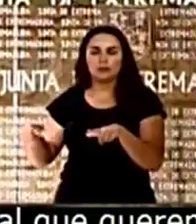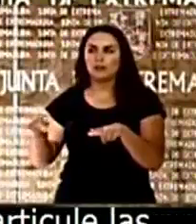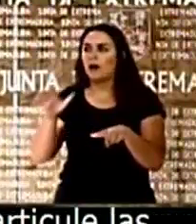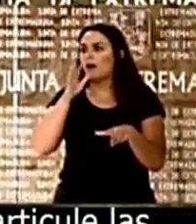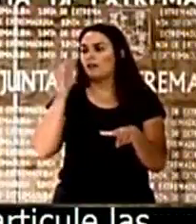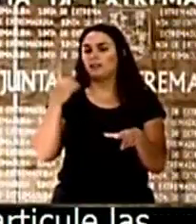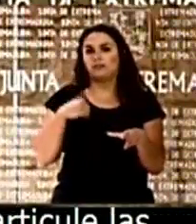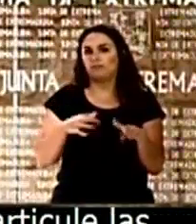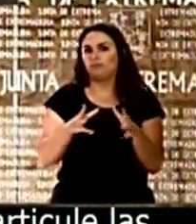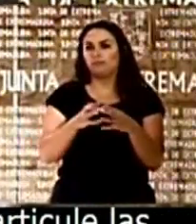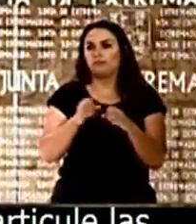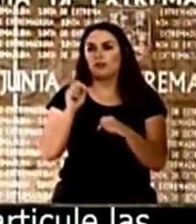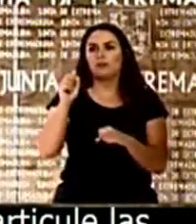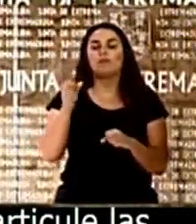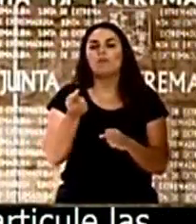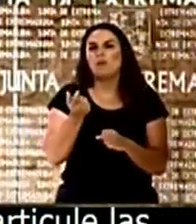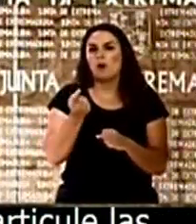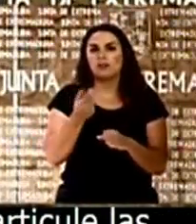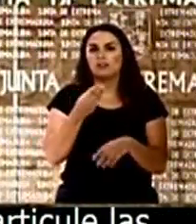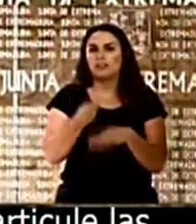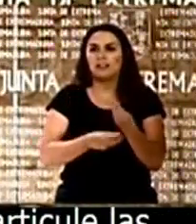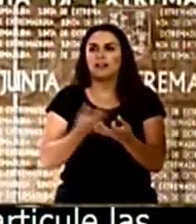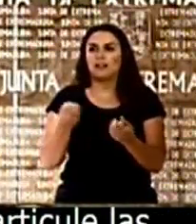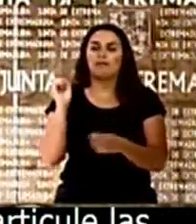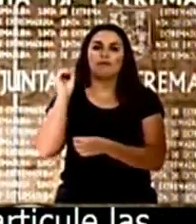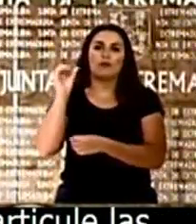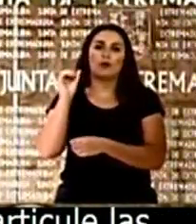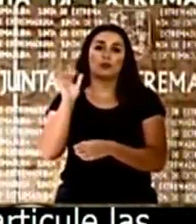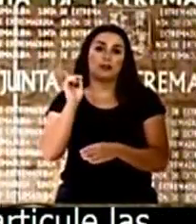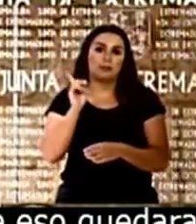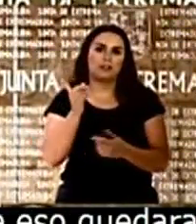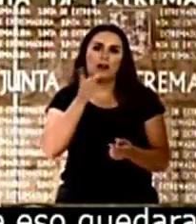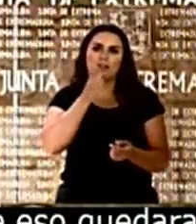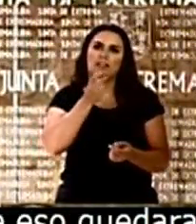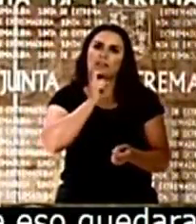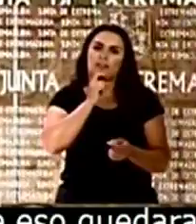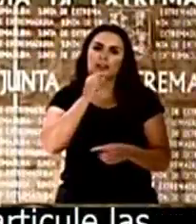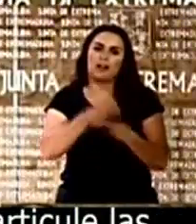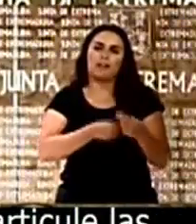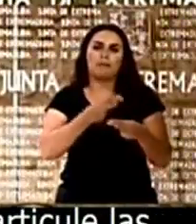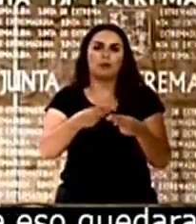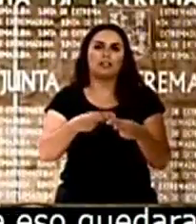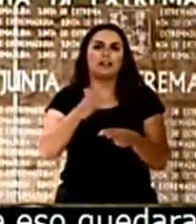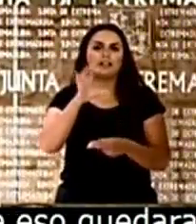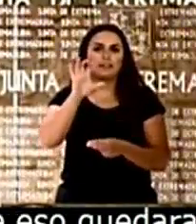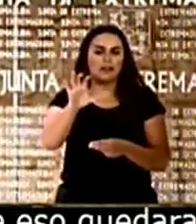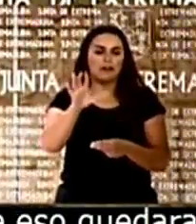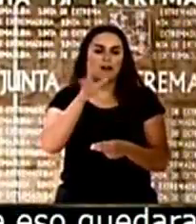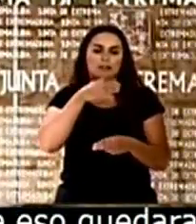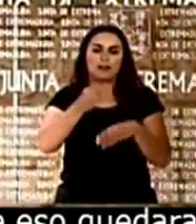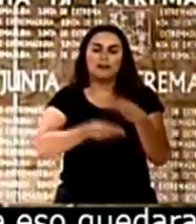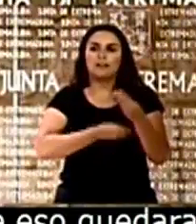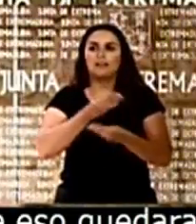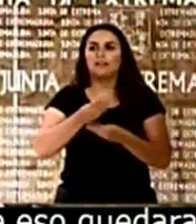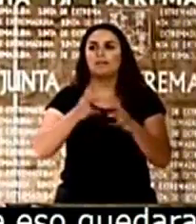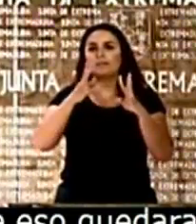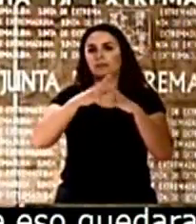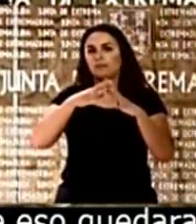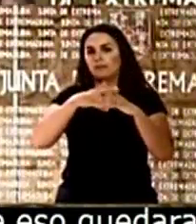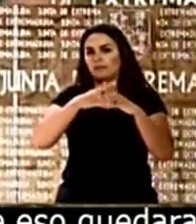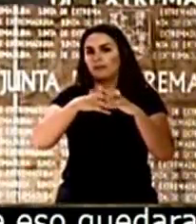poco deseable que eso quedara en ese foro solamente, y es difícil articular una política de Estado que no implique a la propia arquitectura del